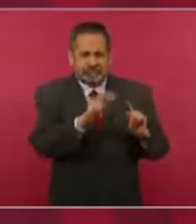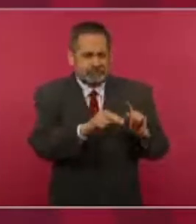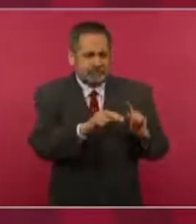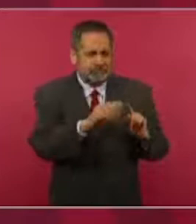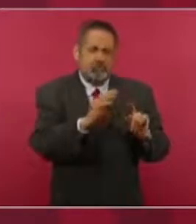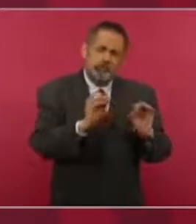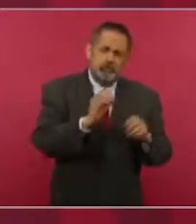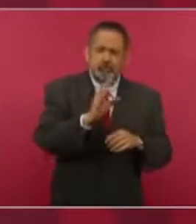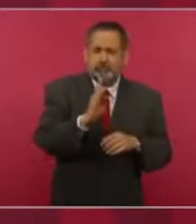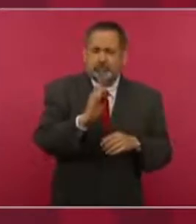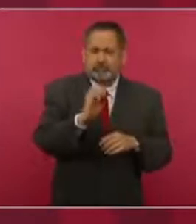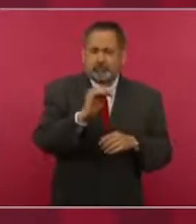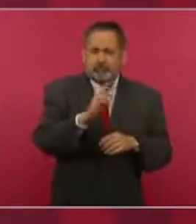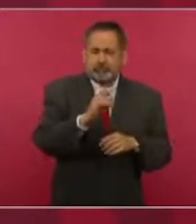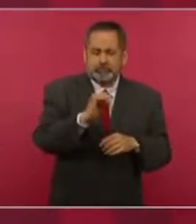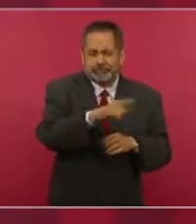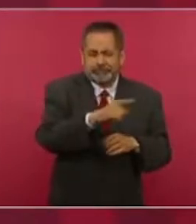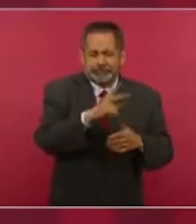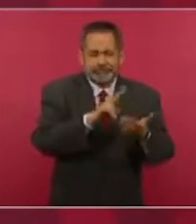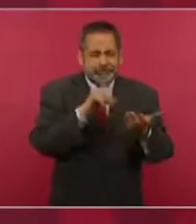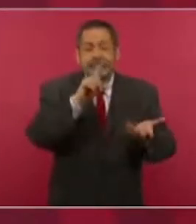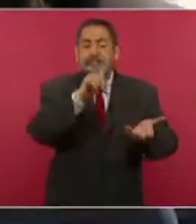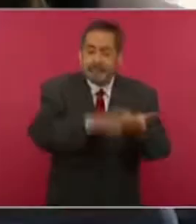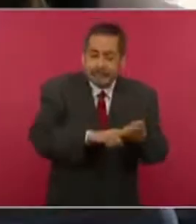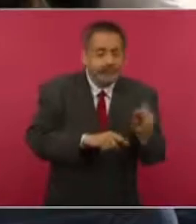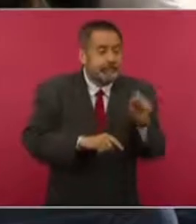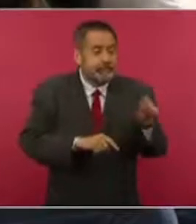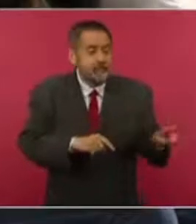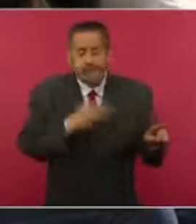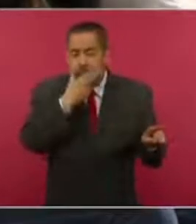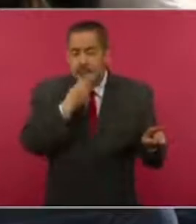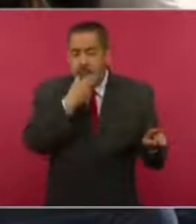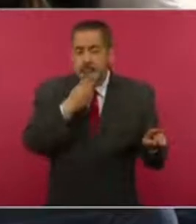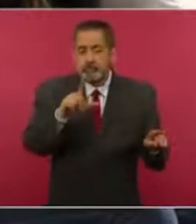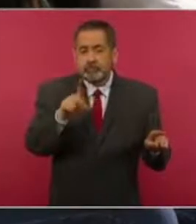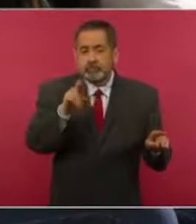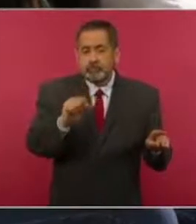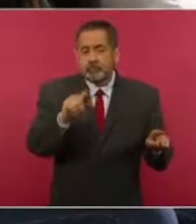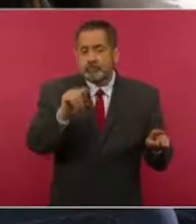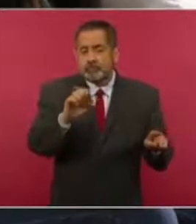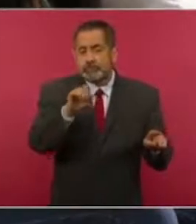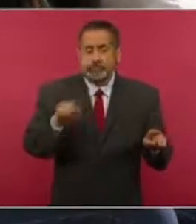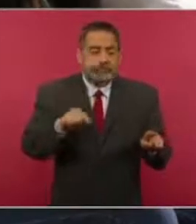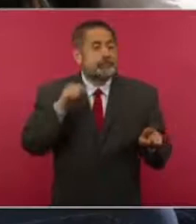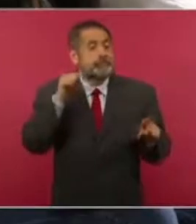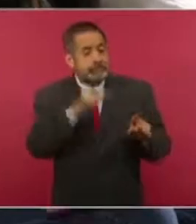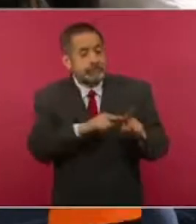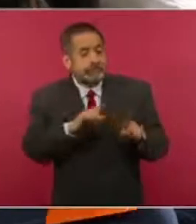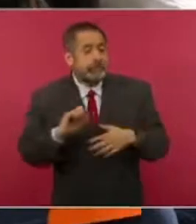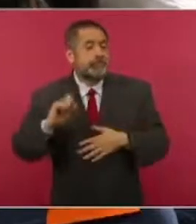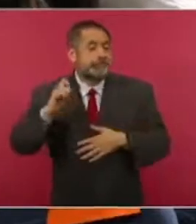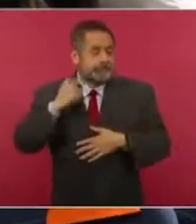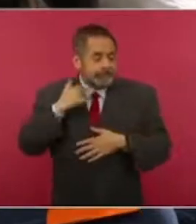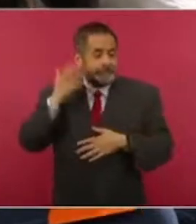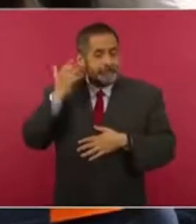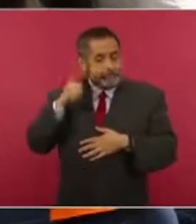que de Bombardier, es Luis Telles, que fue